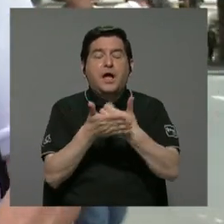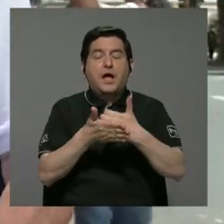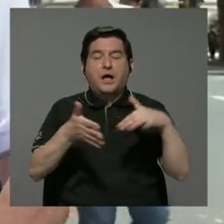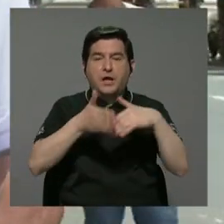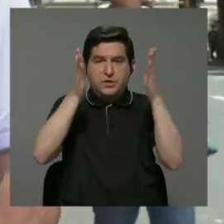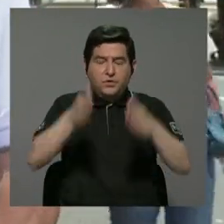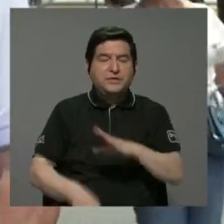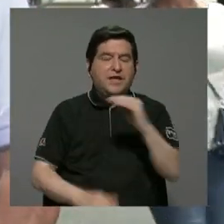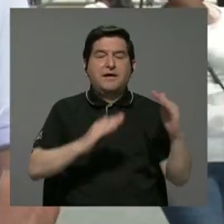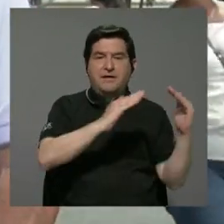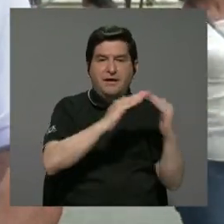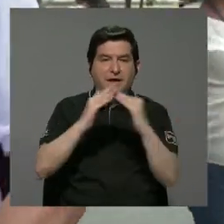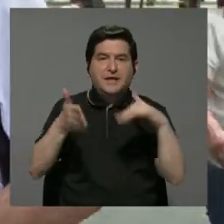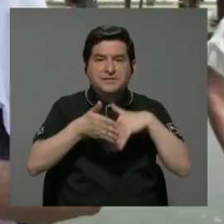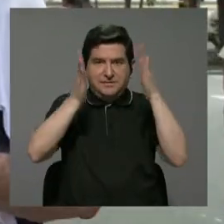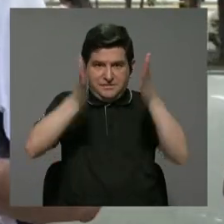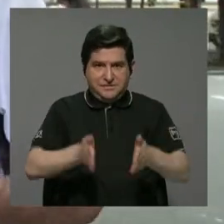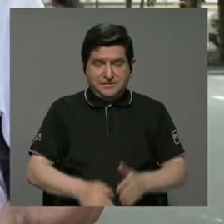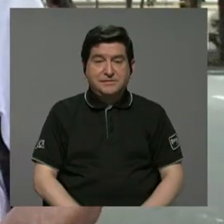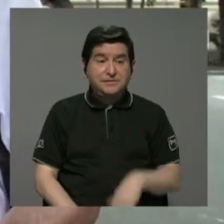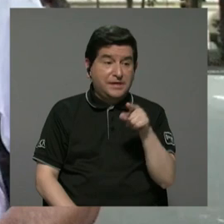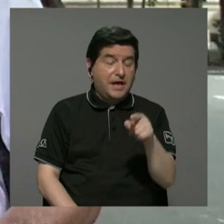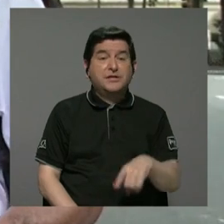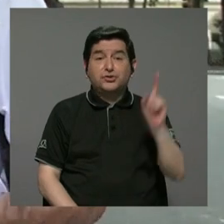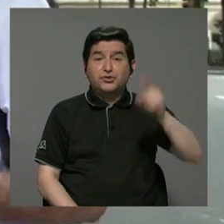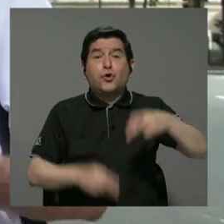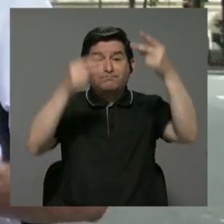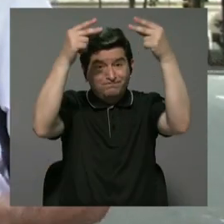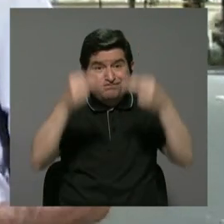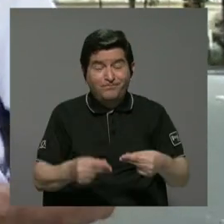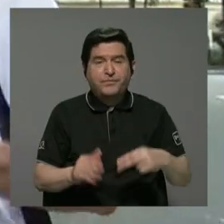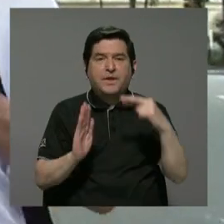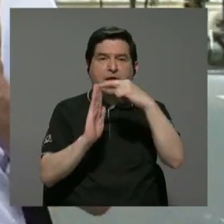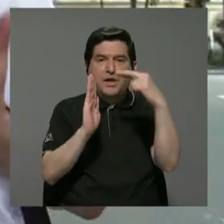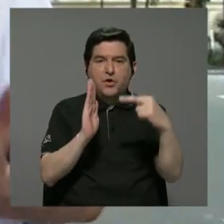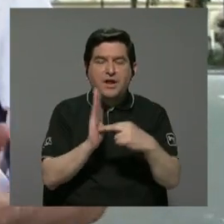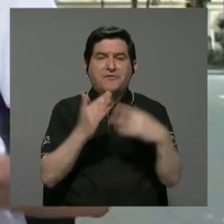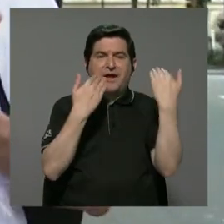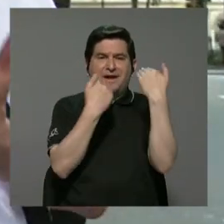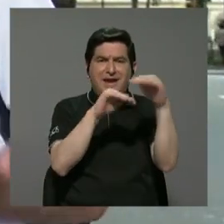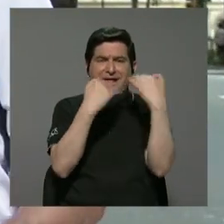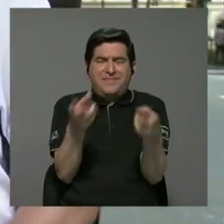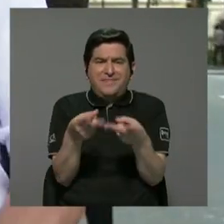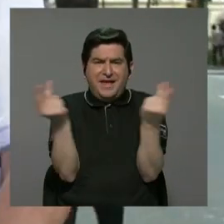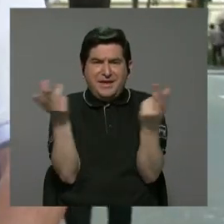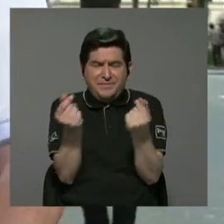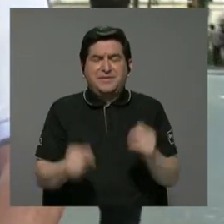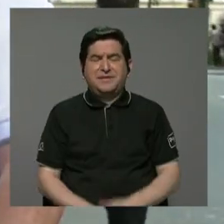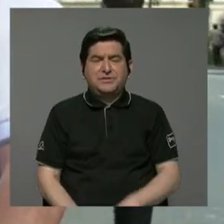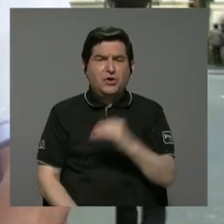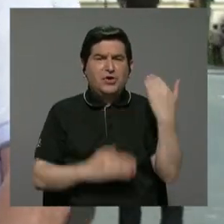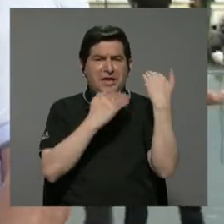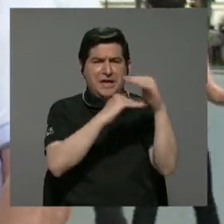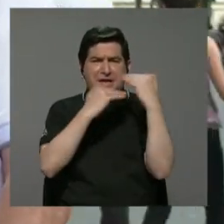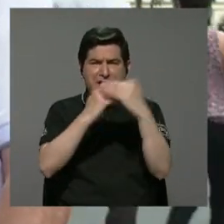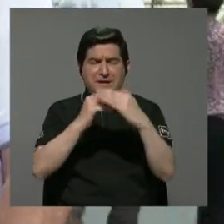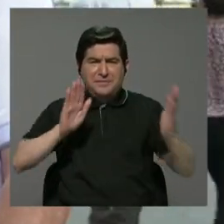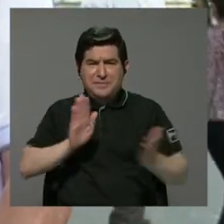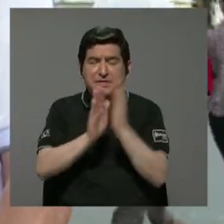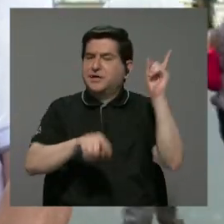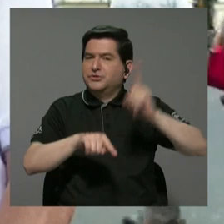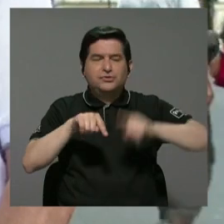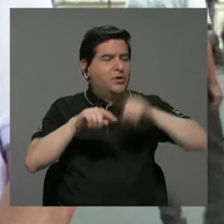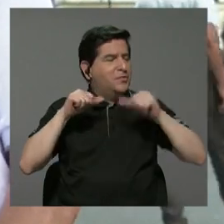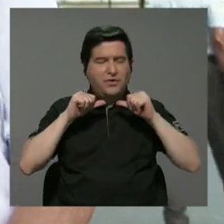residencias estudiantiles. Y eso consume presupuesto, y con la regla fiscal y con las limitaciones que hemos enfrentado, realmente no es